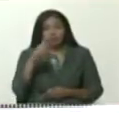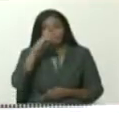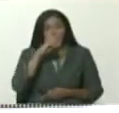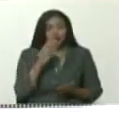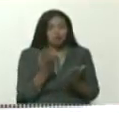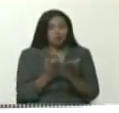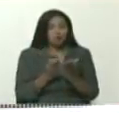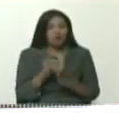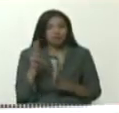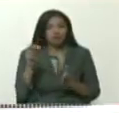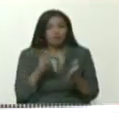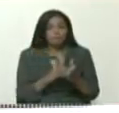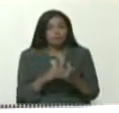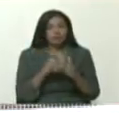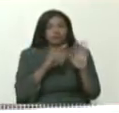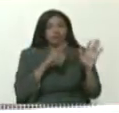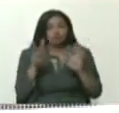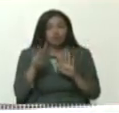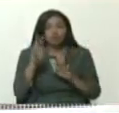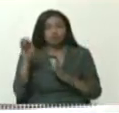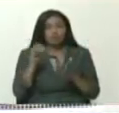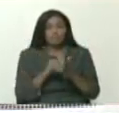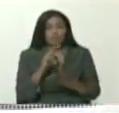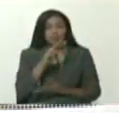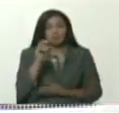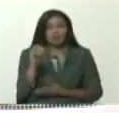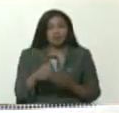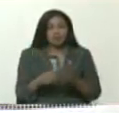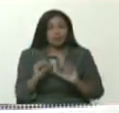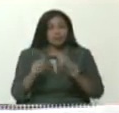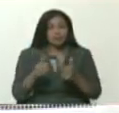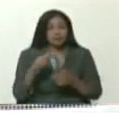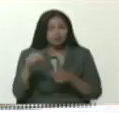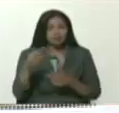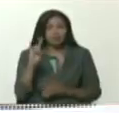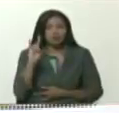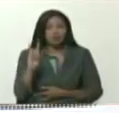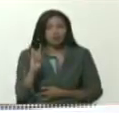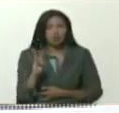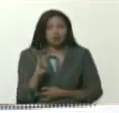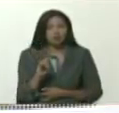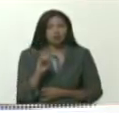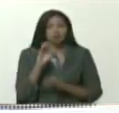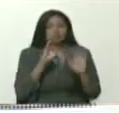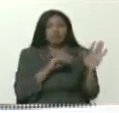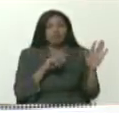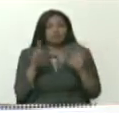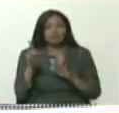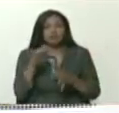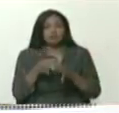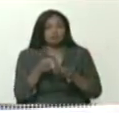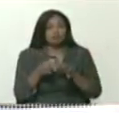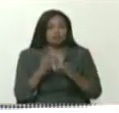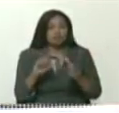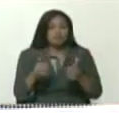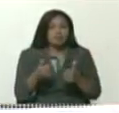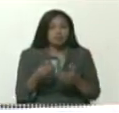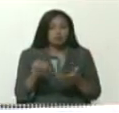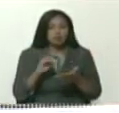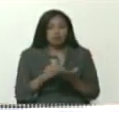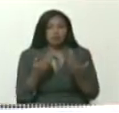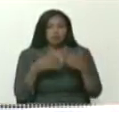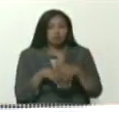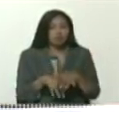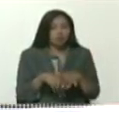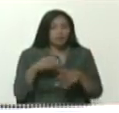escolar 2019-2020, que arranca el próximo lunes 16 de septiembre, arranca la